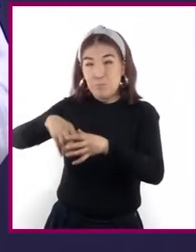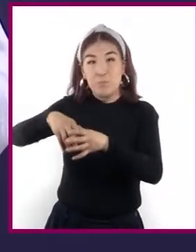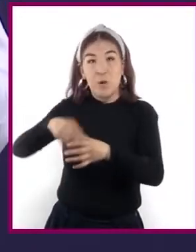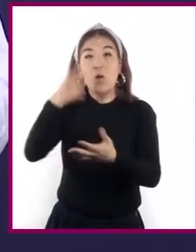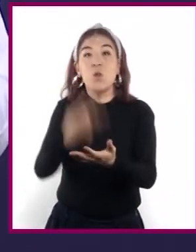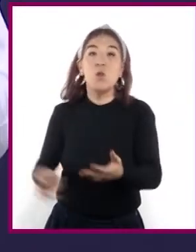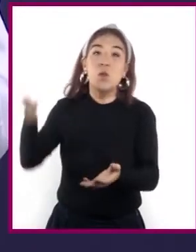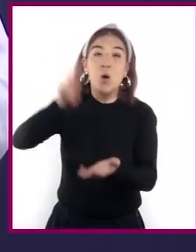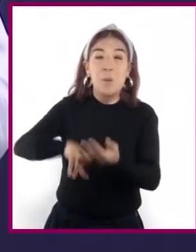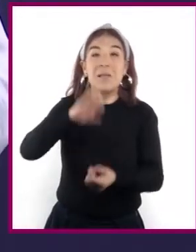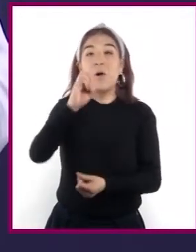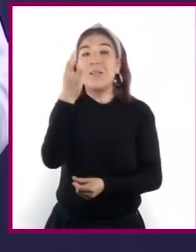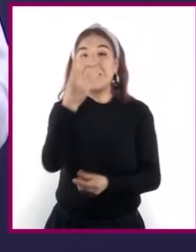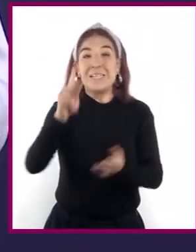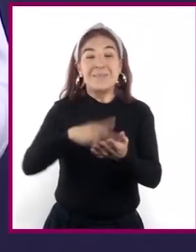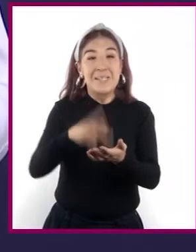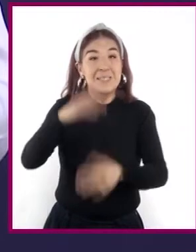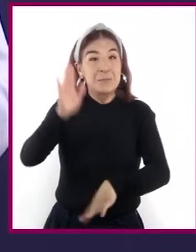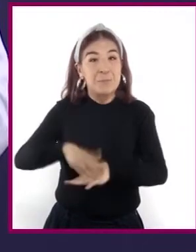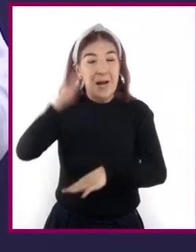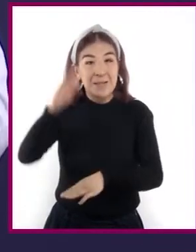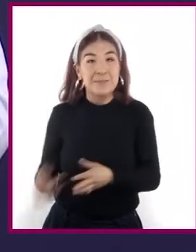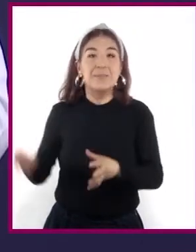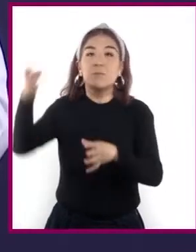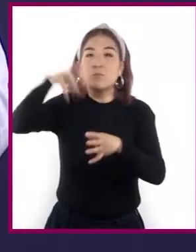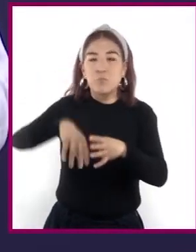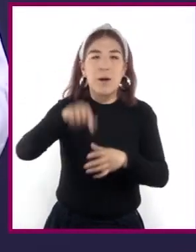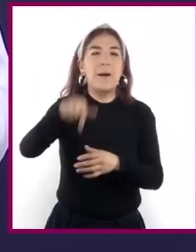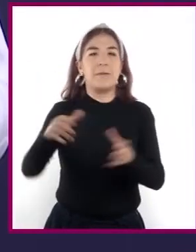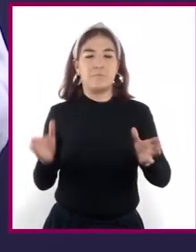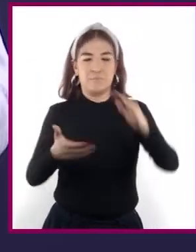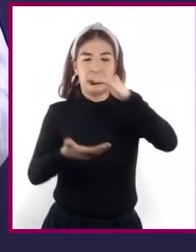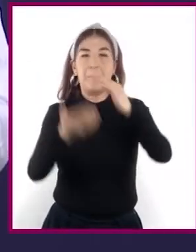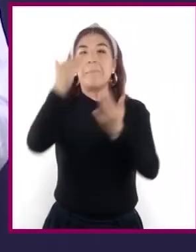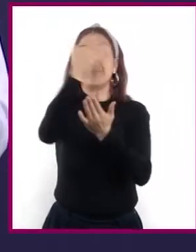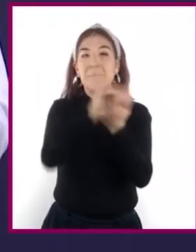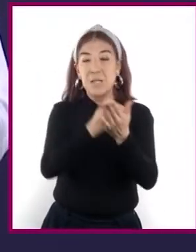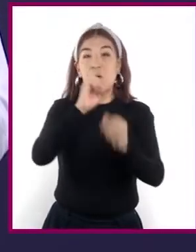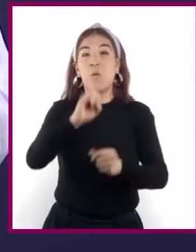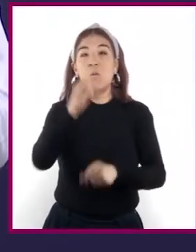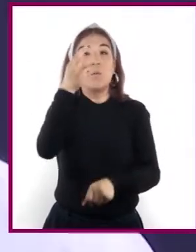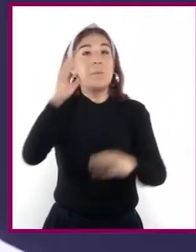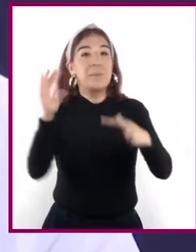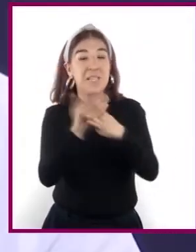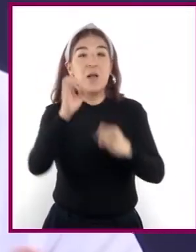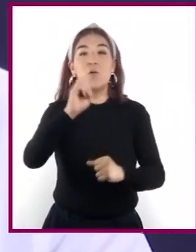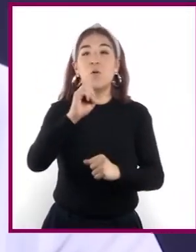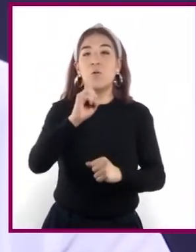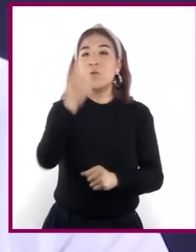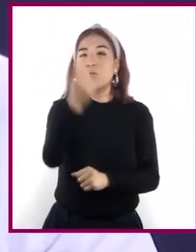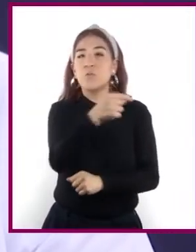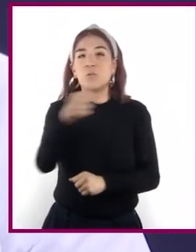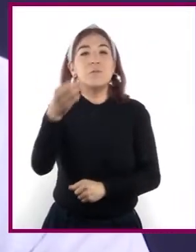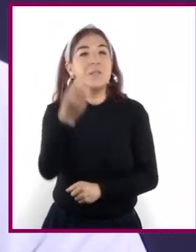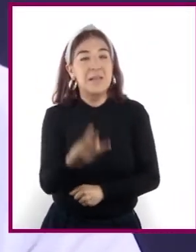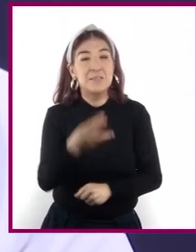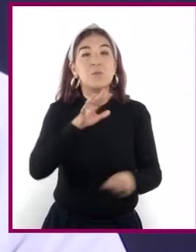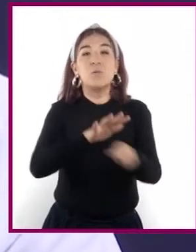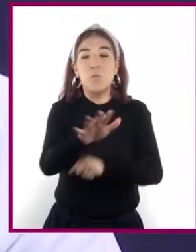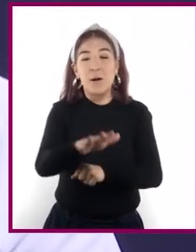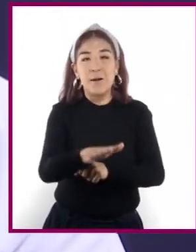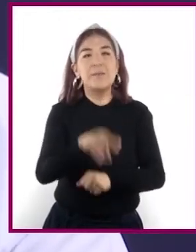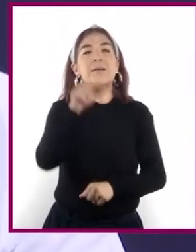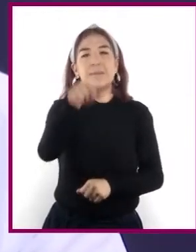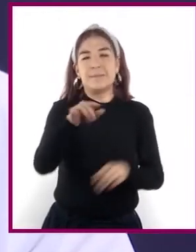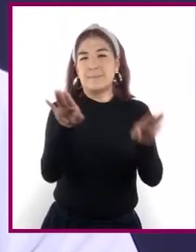al doble o al triple, ¿el número de paquetes disminuye a la mitad o a la tercera parte? Claro, si